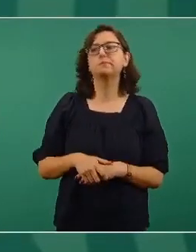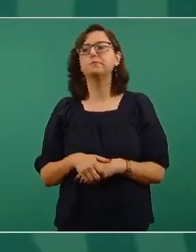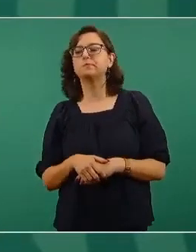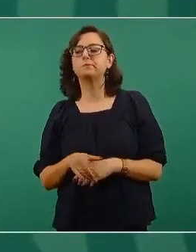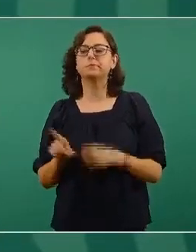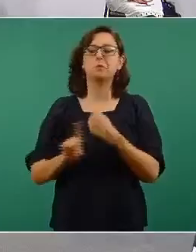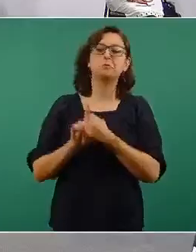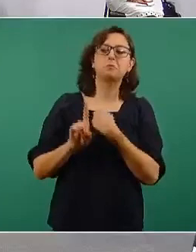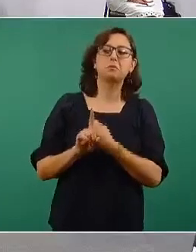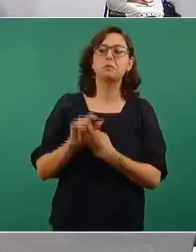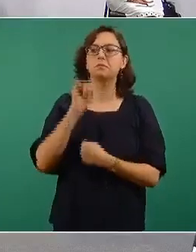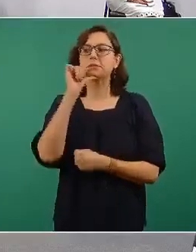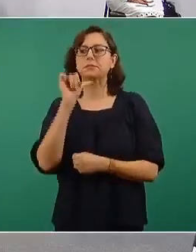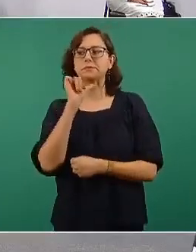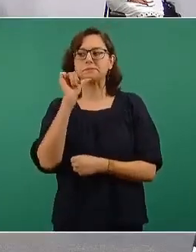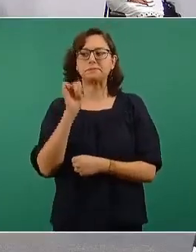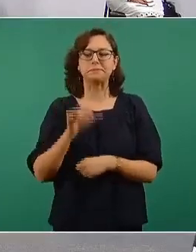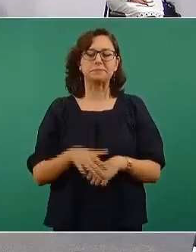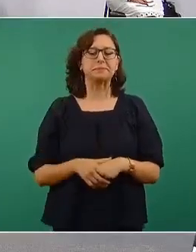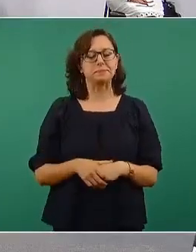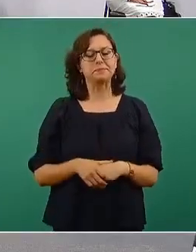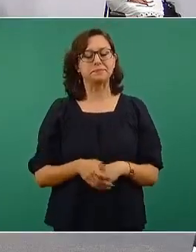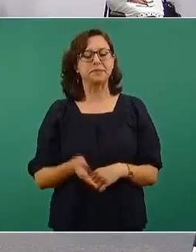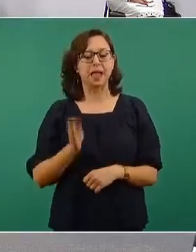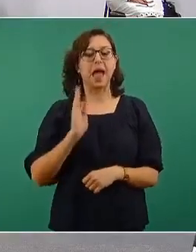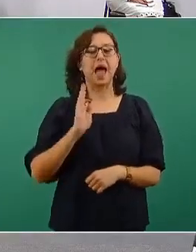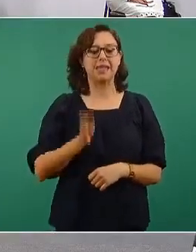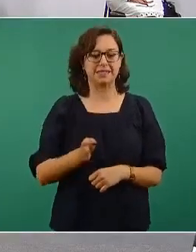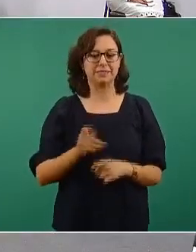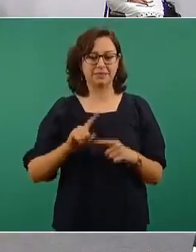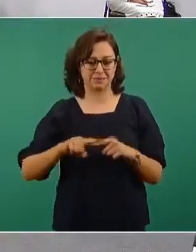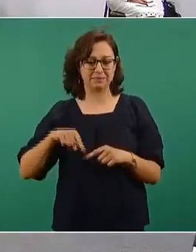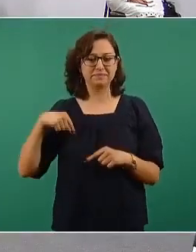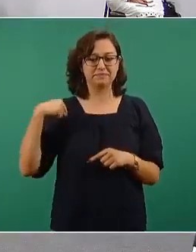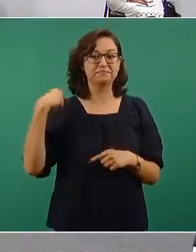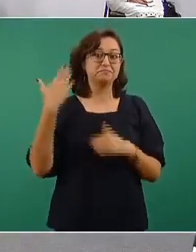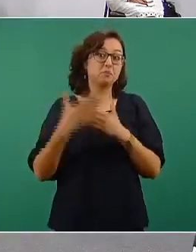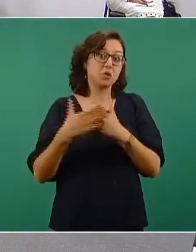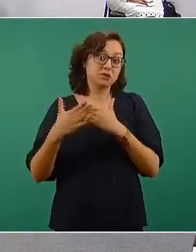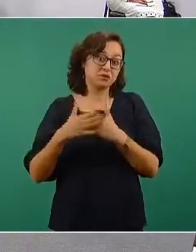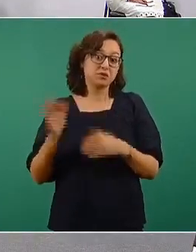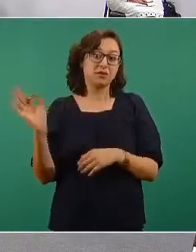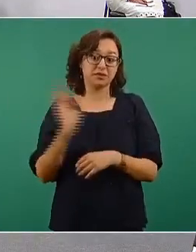problemas. Entonces, para la segunda